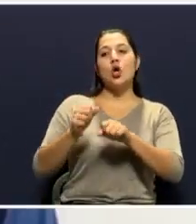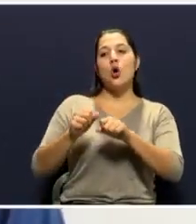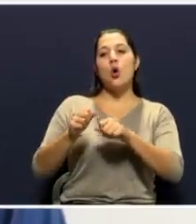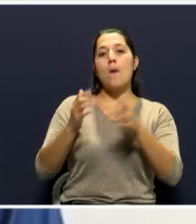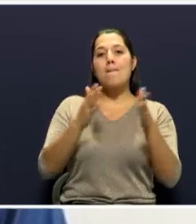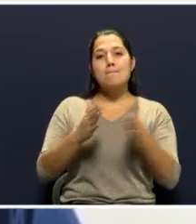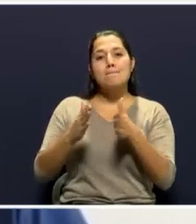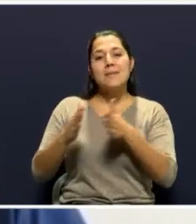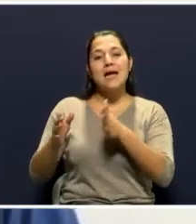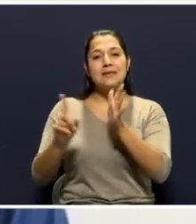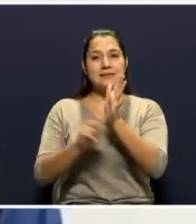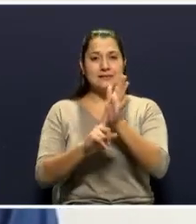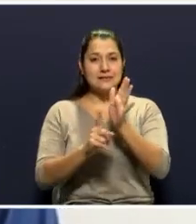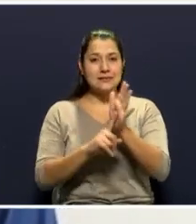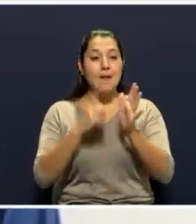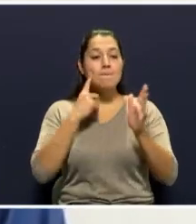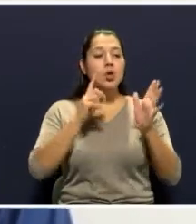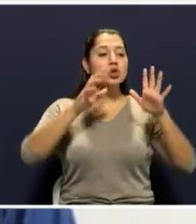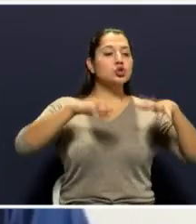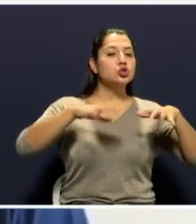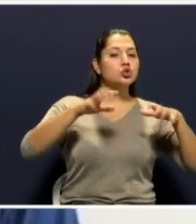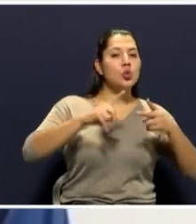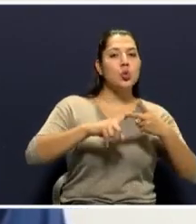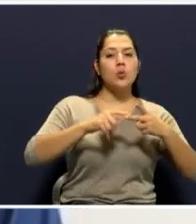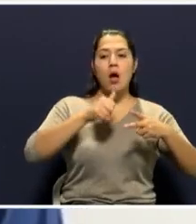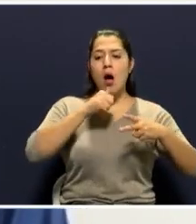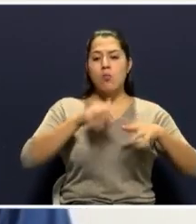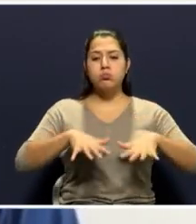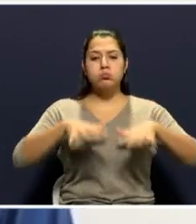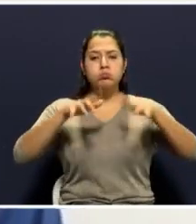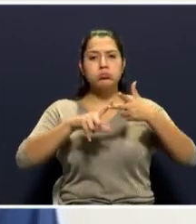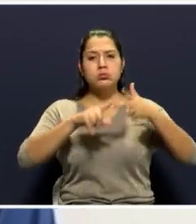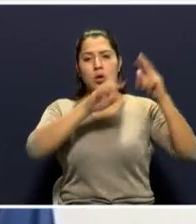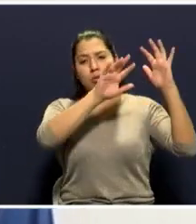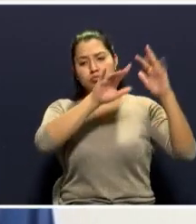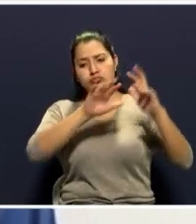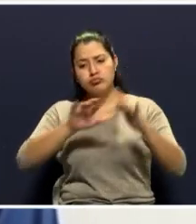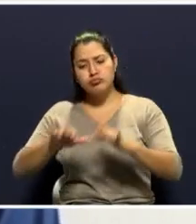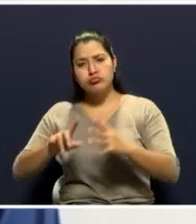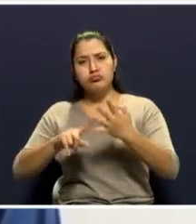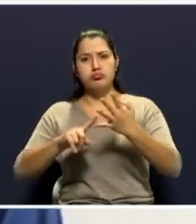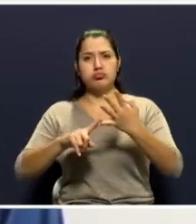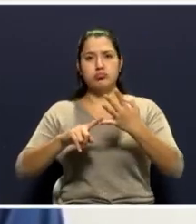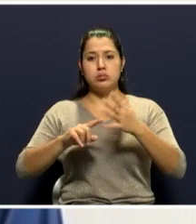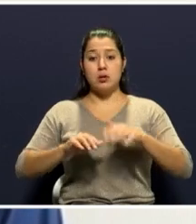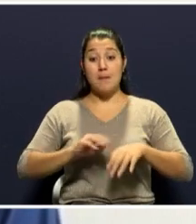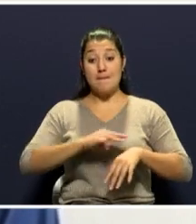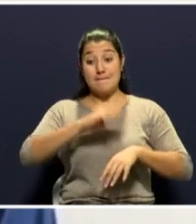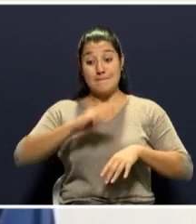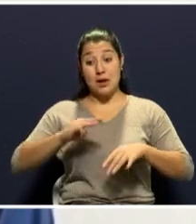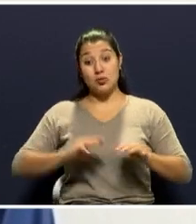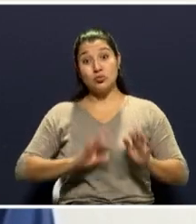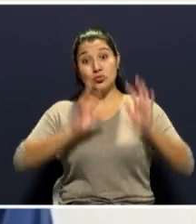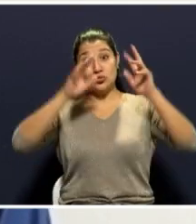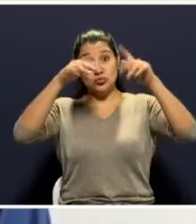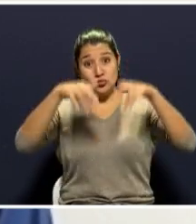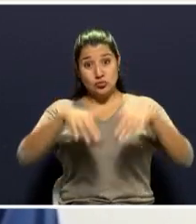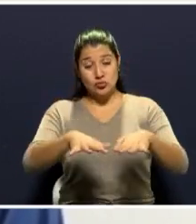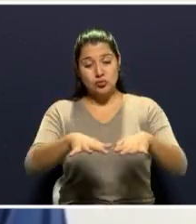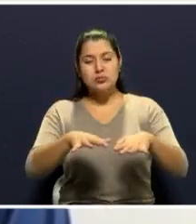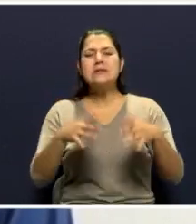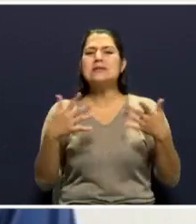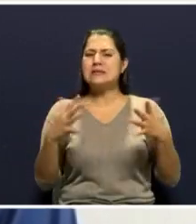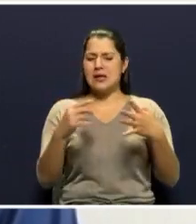por inundaciones, por deslizamientos, por tsunamis, por actividad volcánica. Hay toda una estructura de